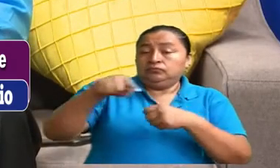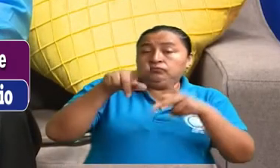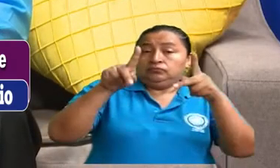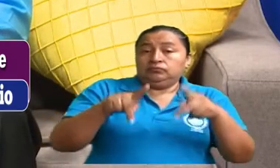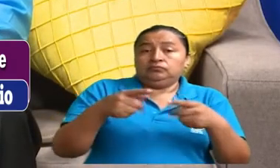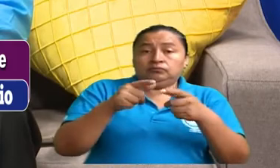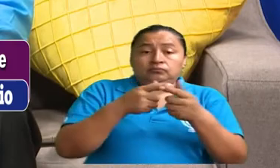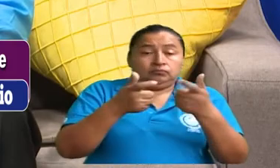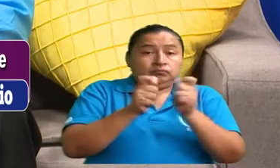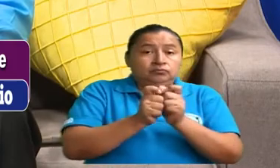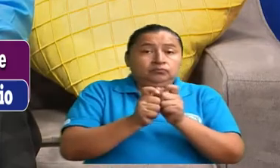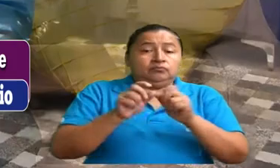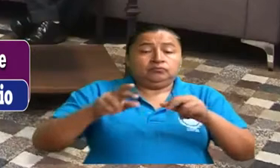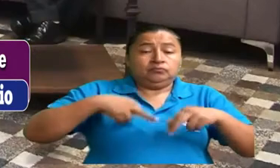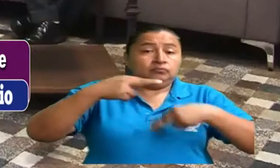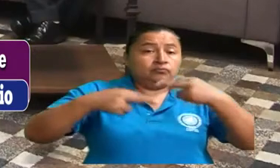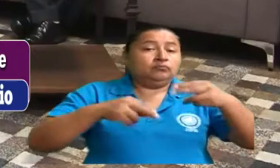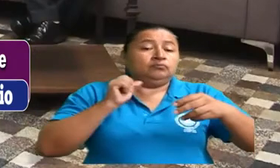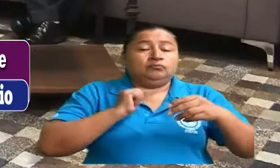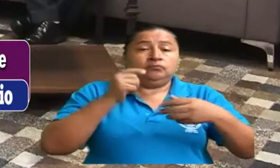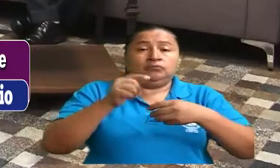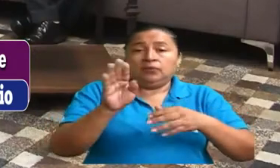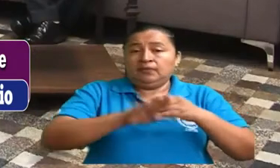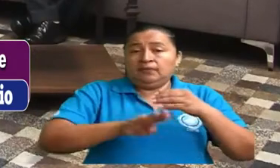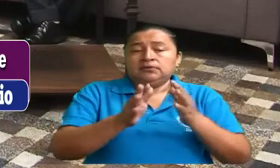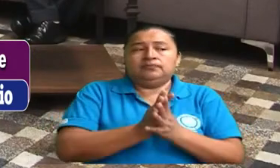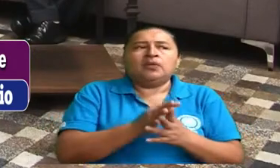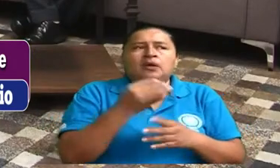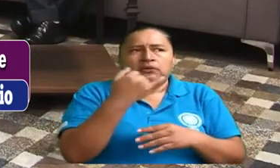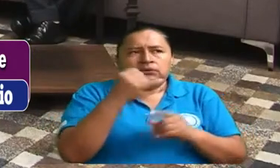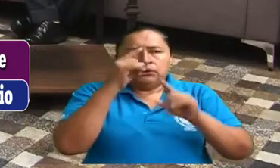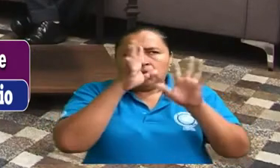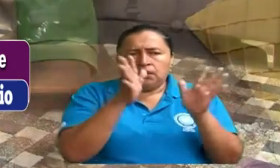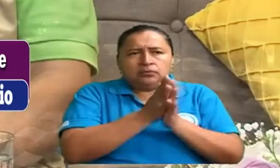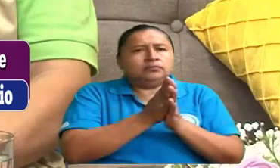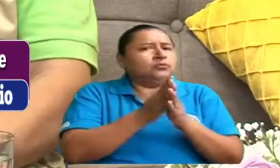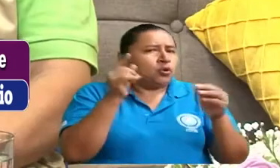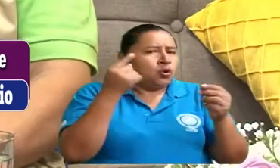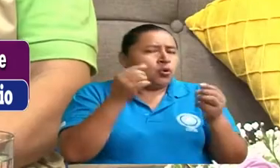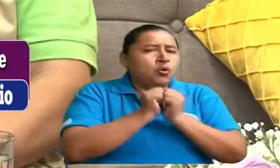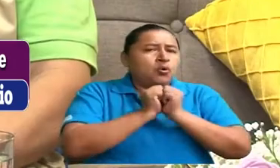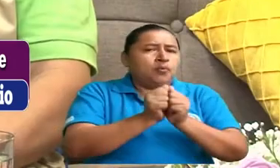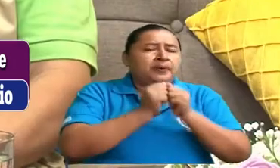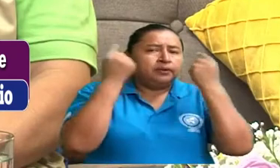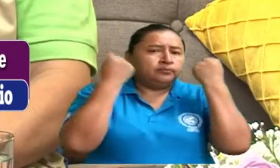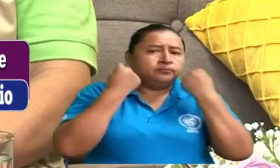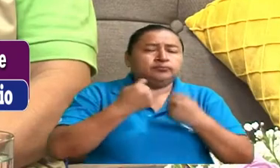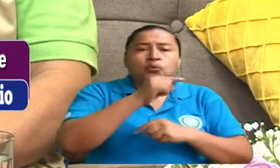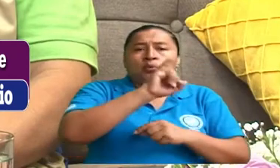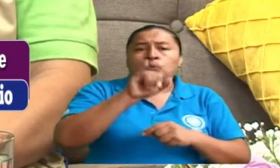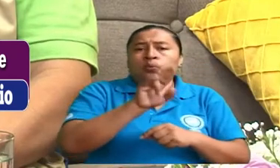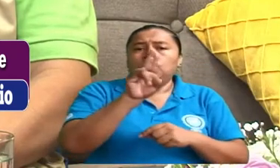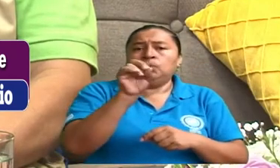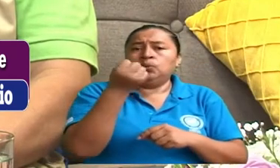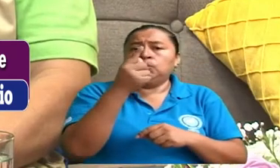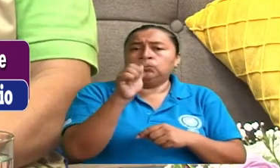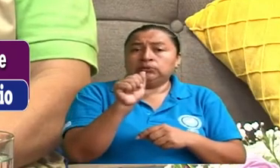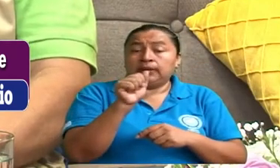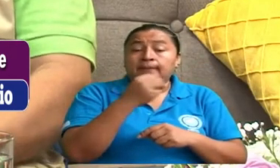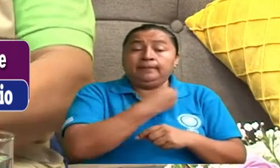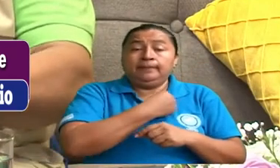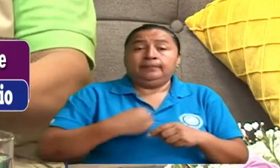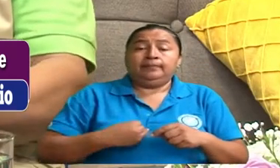base. Sí, claro. Mira, por ejemplo, con la compañera Justa, ¿verdad?, ministra del